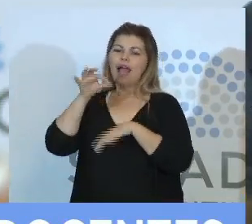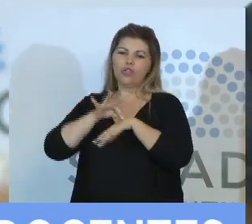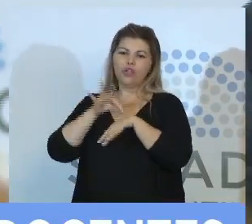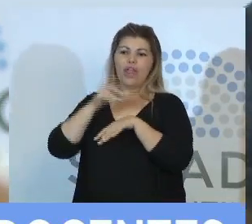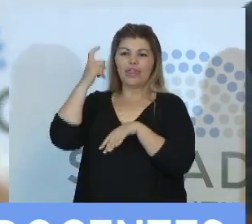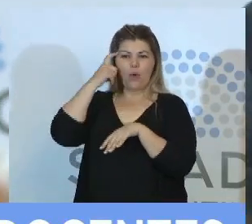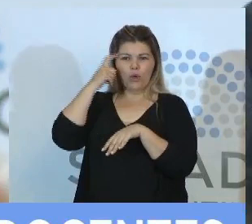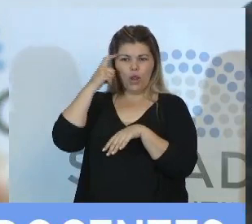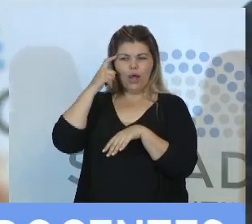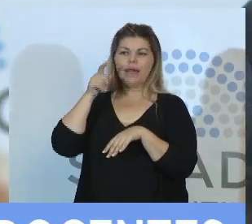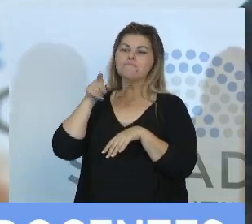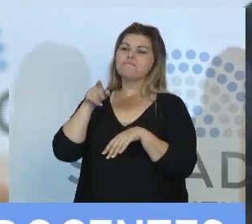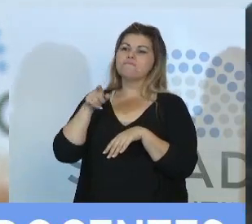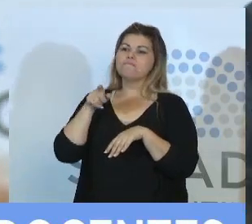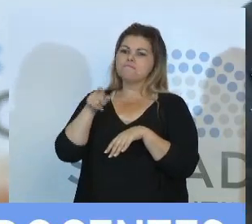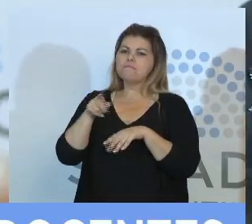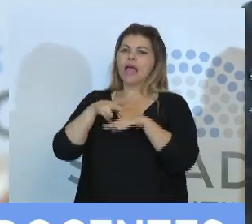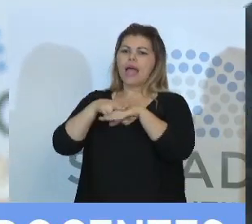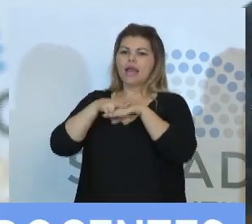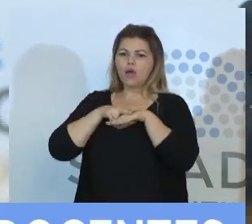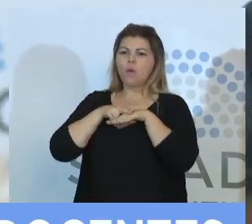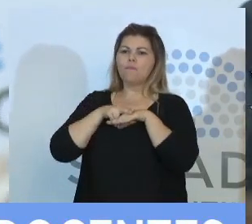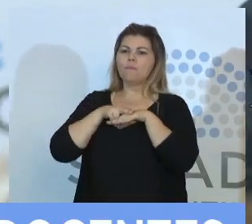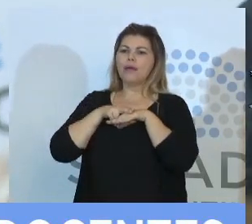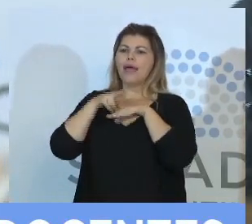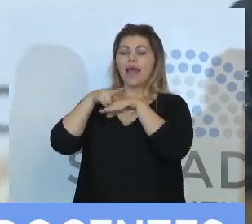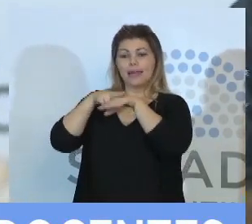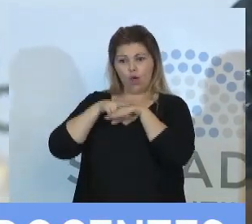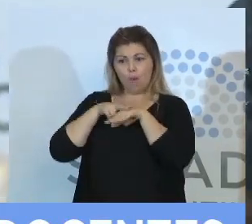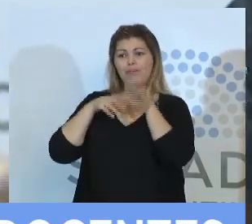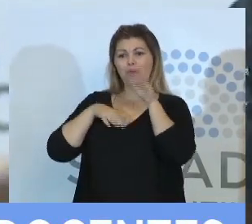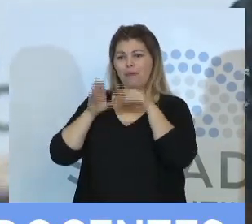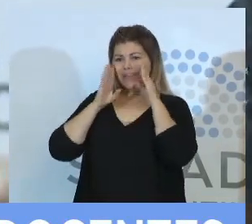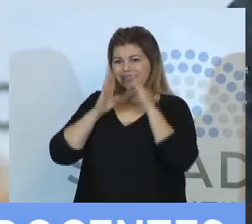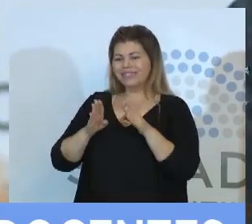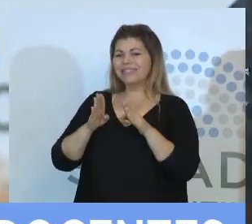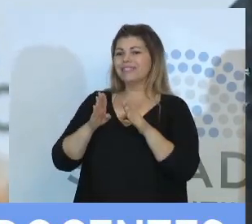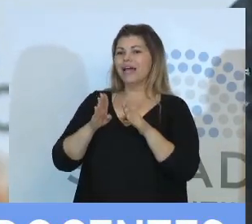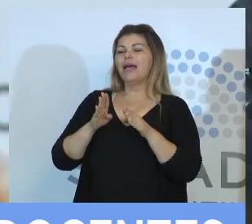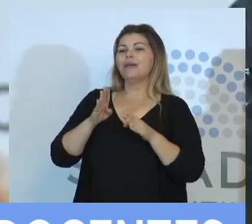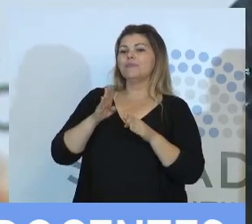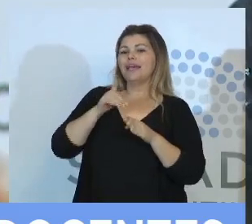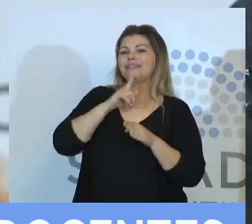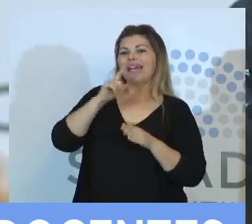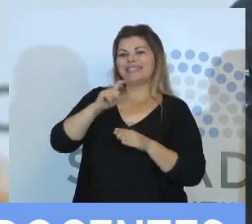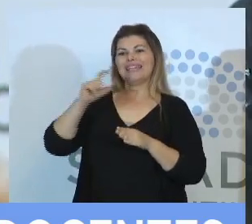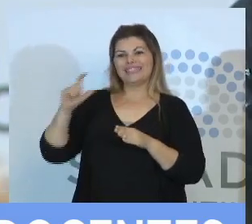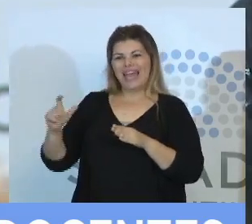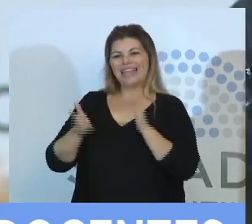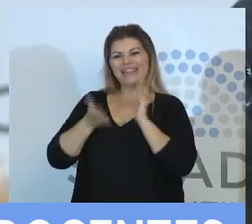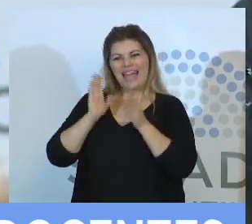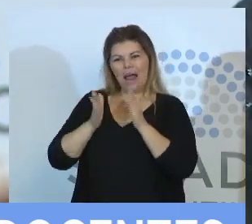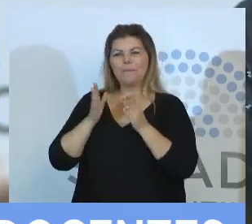el nombre, y nos recomendó enfocarnos más en TCC, terapia cognitivo-conductual, y cambiarlo a un colegio más